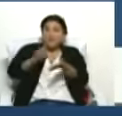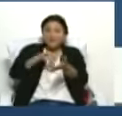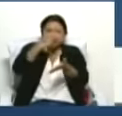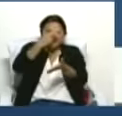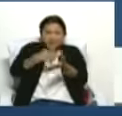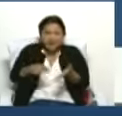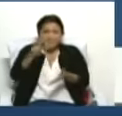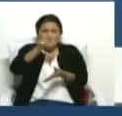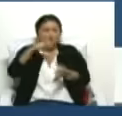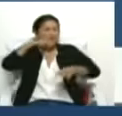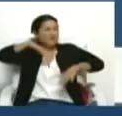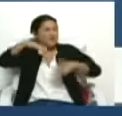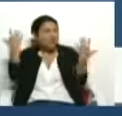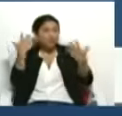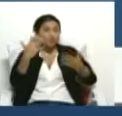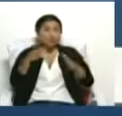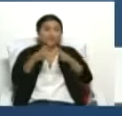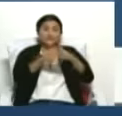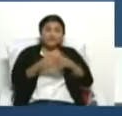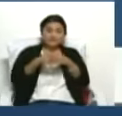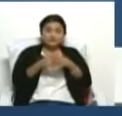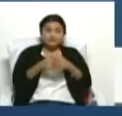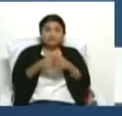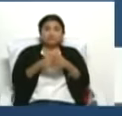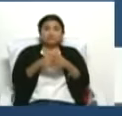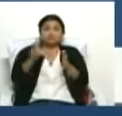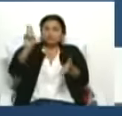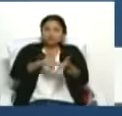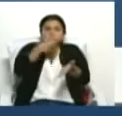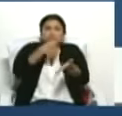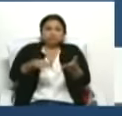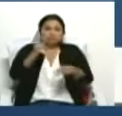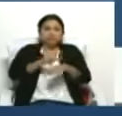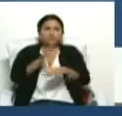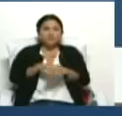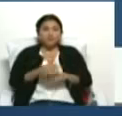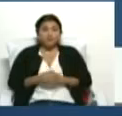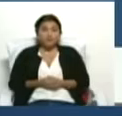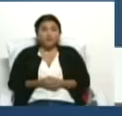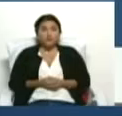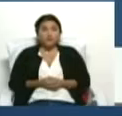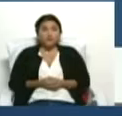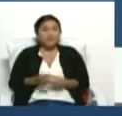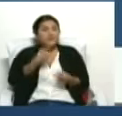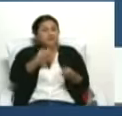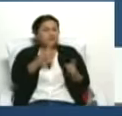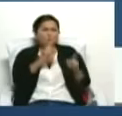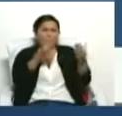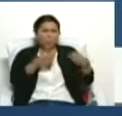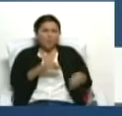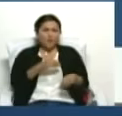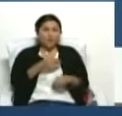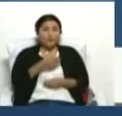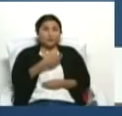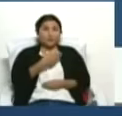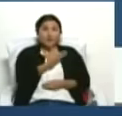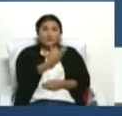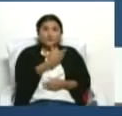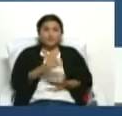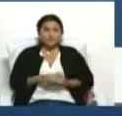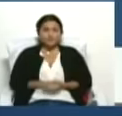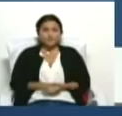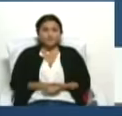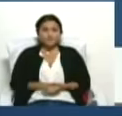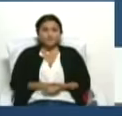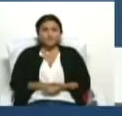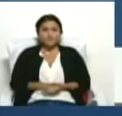Hollywood, cantantes, porque se han pronunciado en contra de la masacre en Palestina. Roger Waters, su